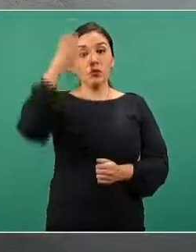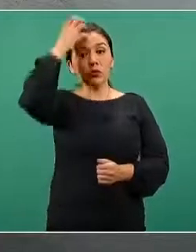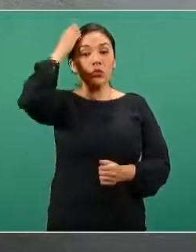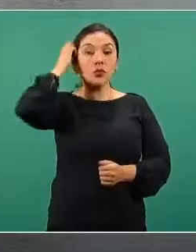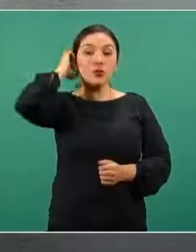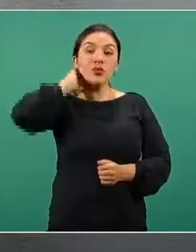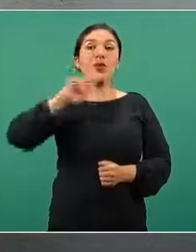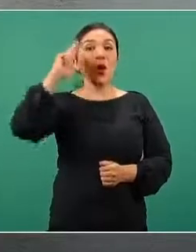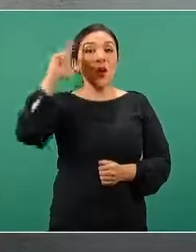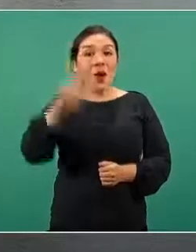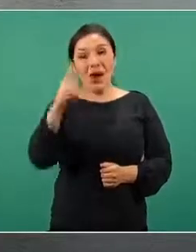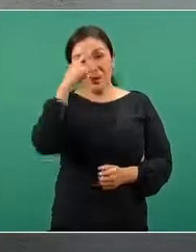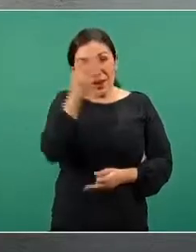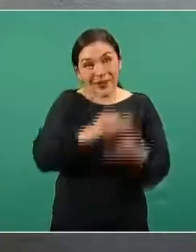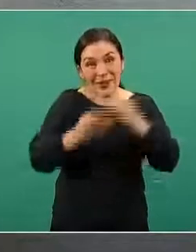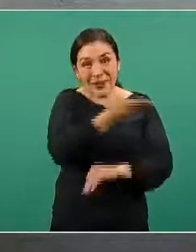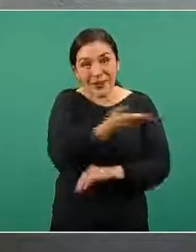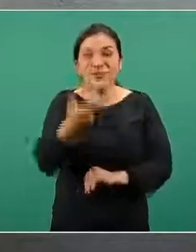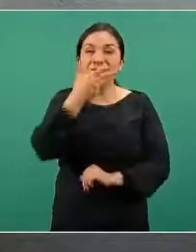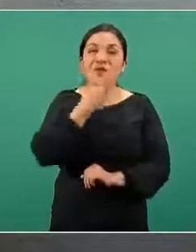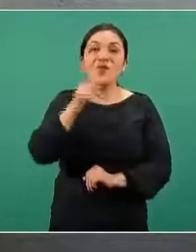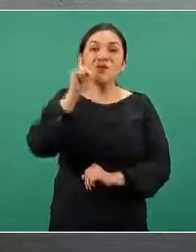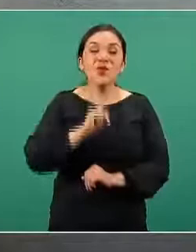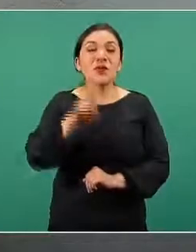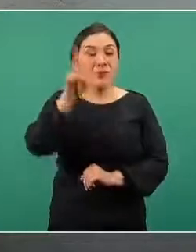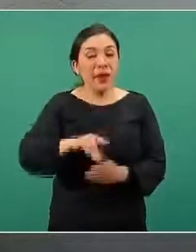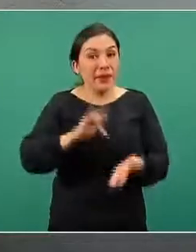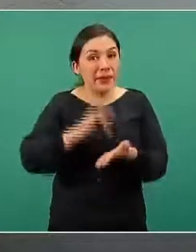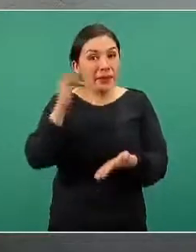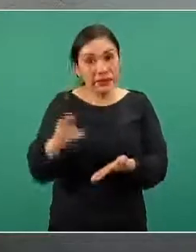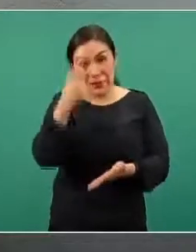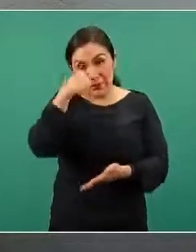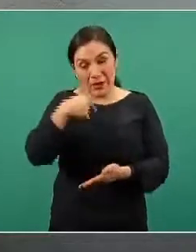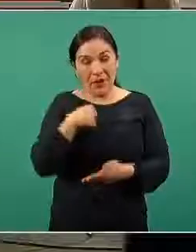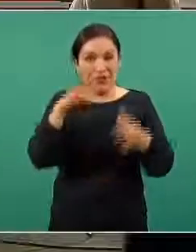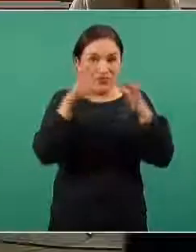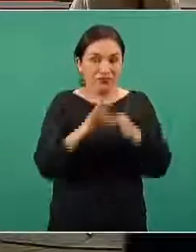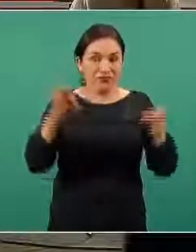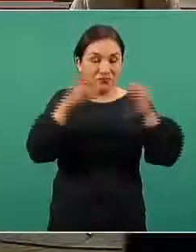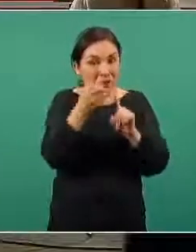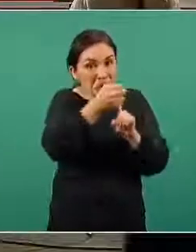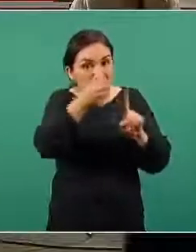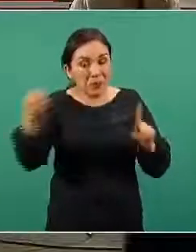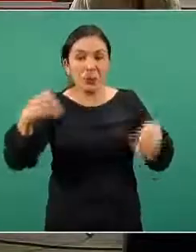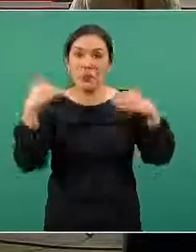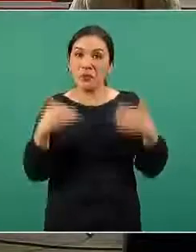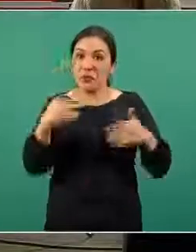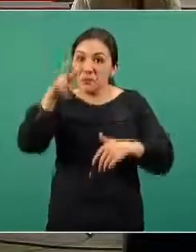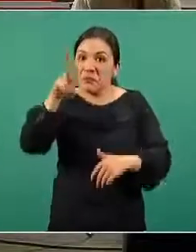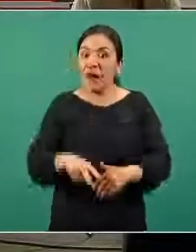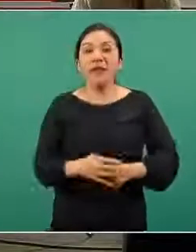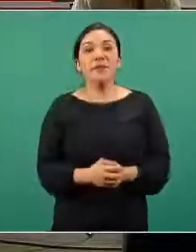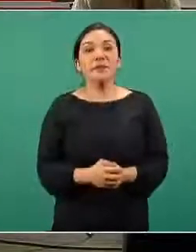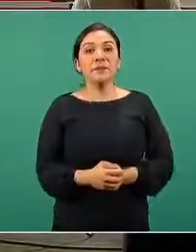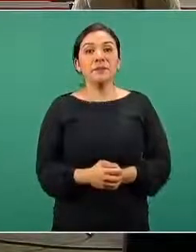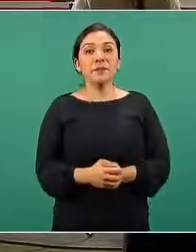Bueno, hola a todos y a todas, y muchísimas gracias por la exposición realmente.